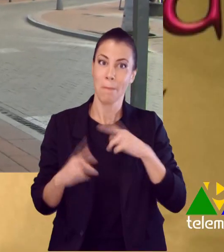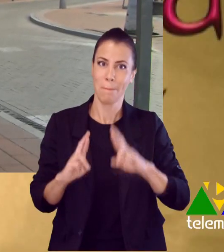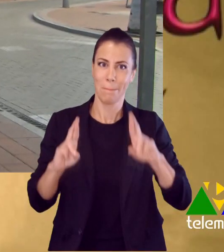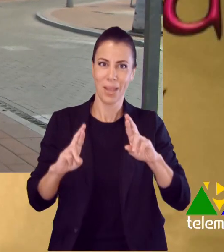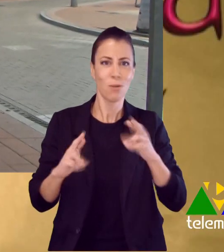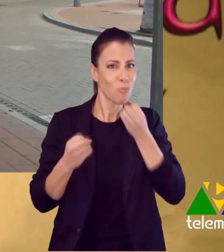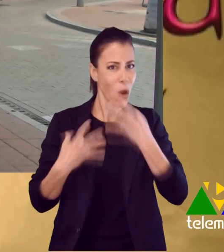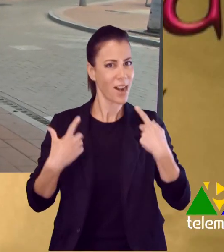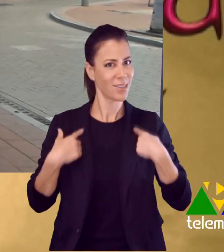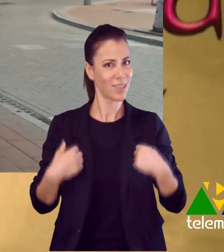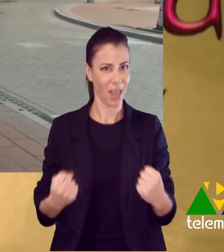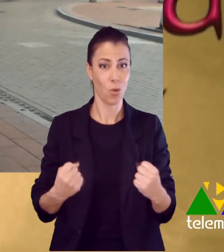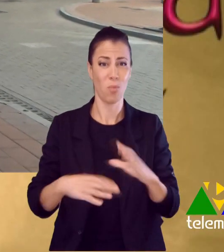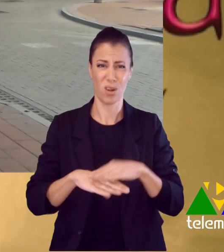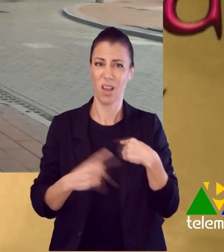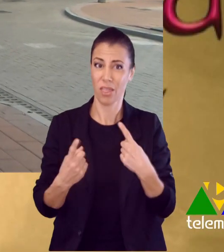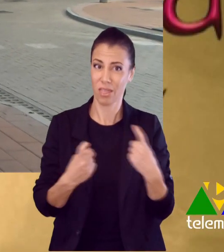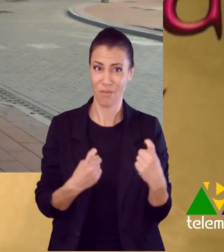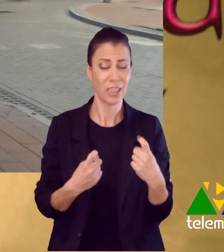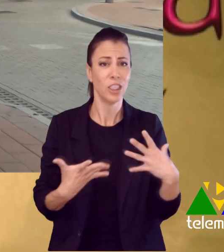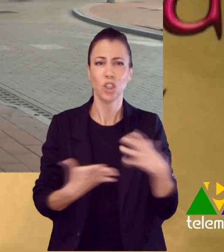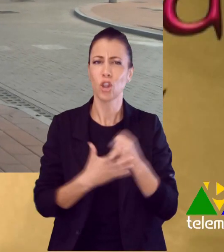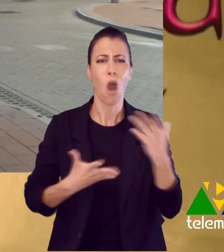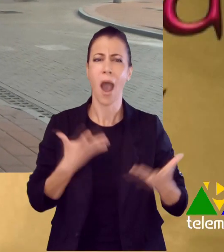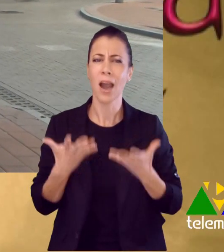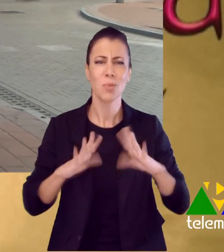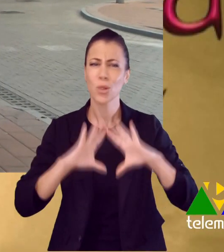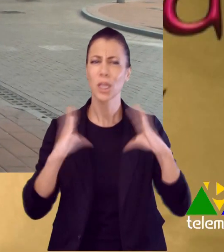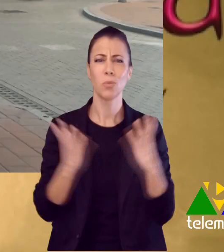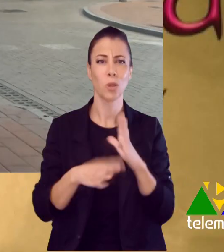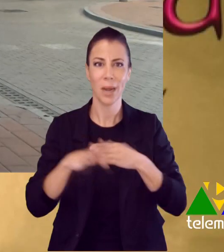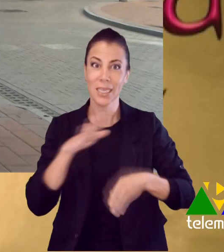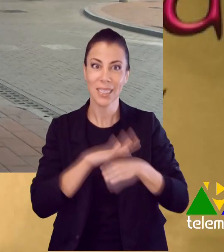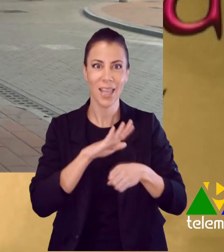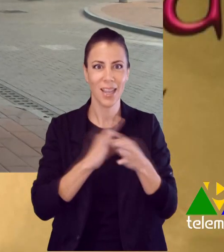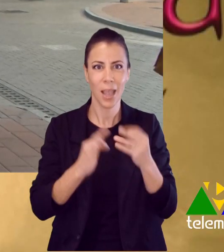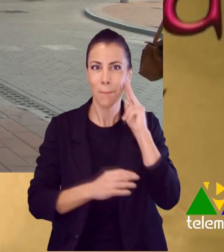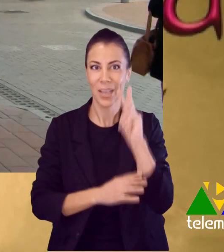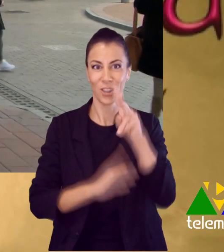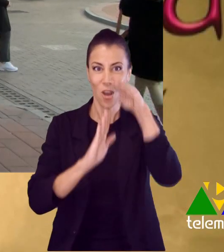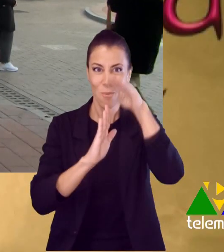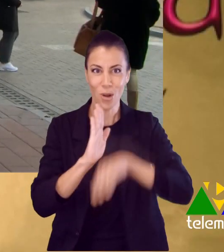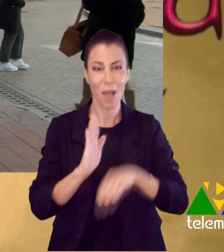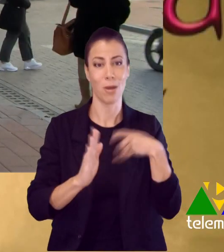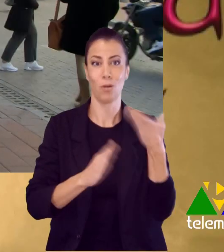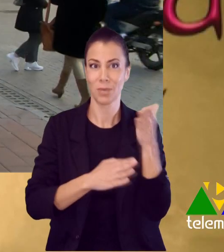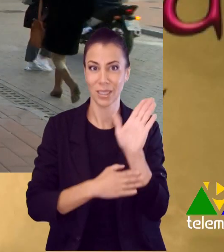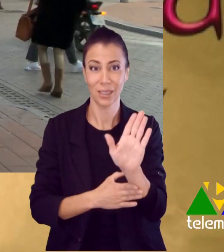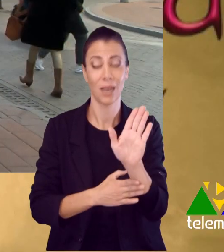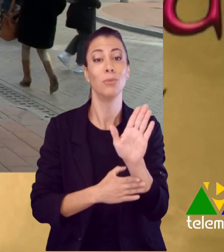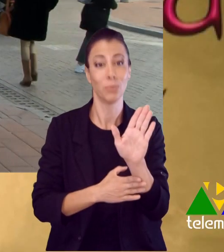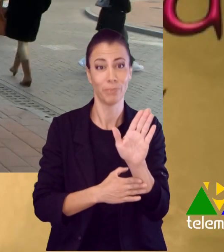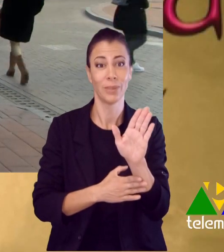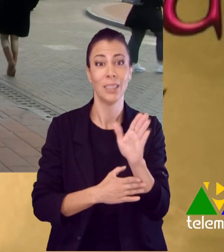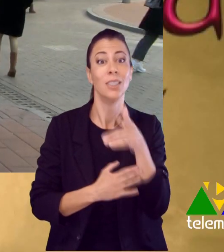porque es lo que nos hace falta, que usted tenga todo el ánimo del mundo para seguir viendo todos nuestros programas, los que les ofrecemos a través